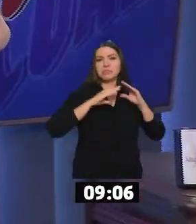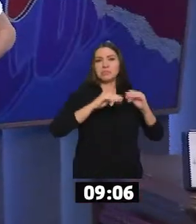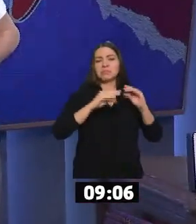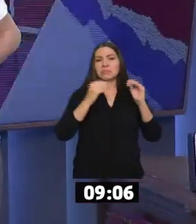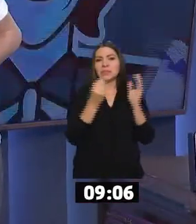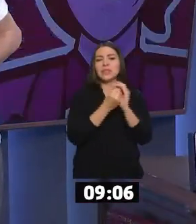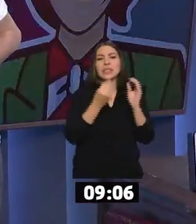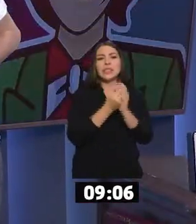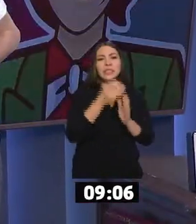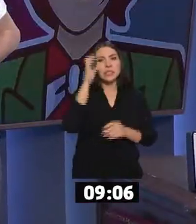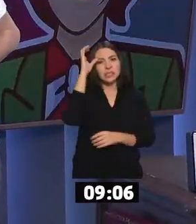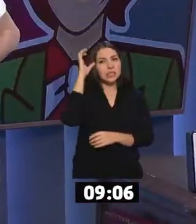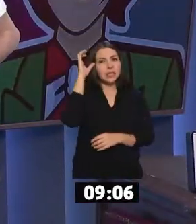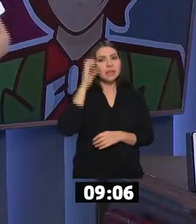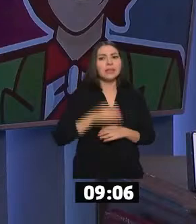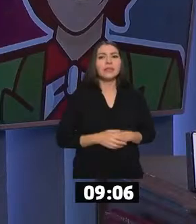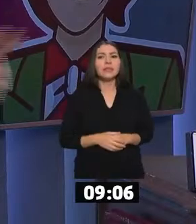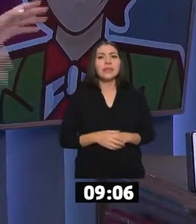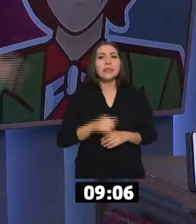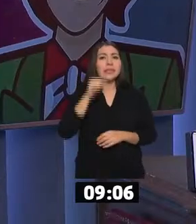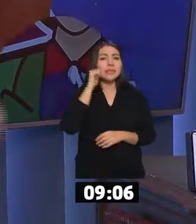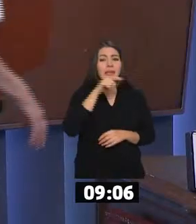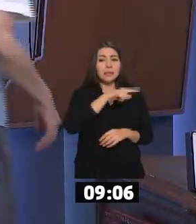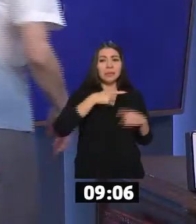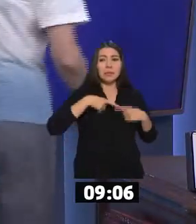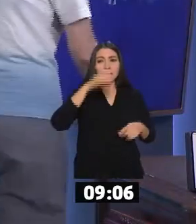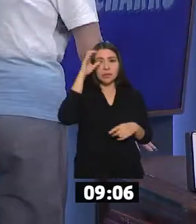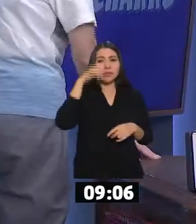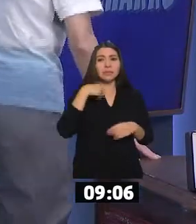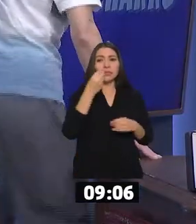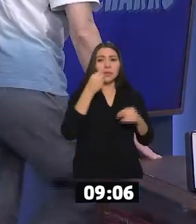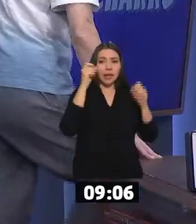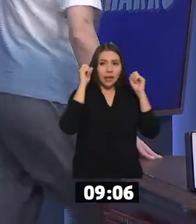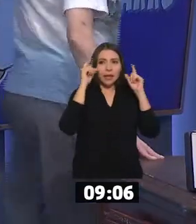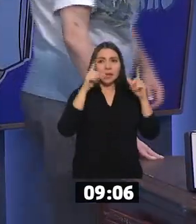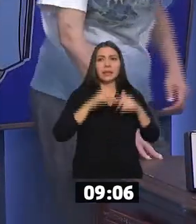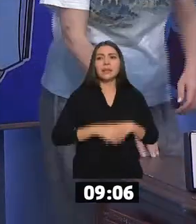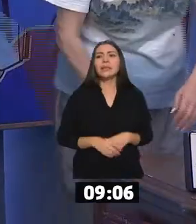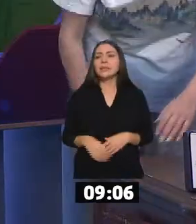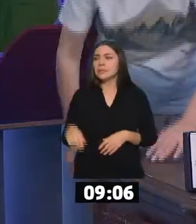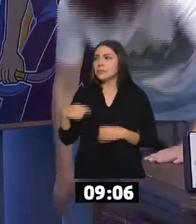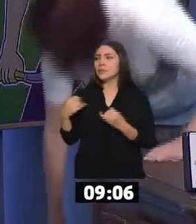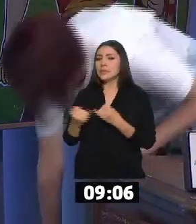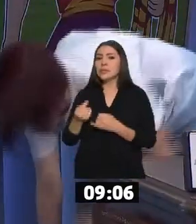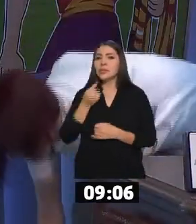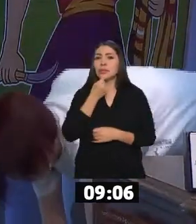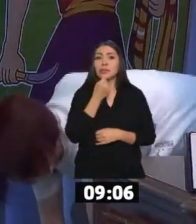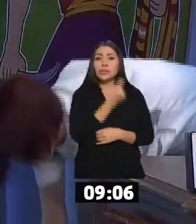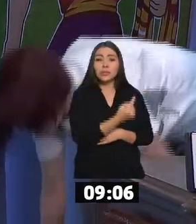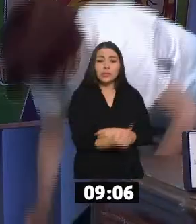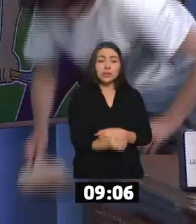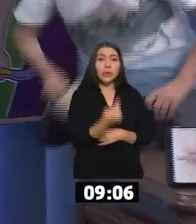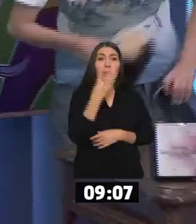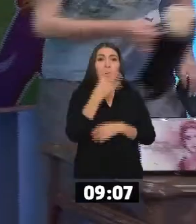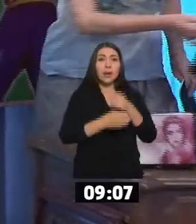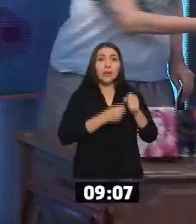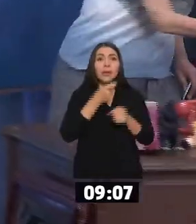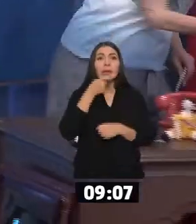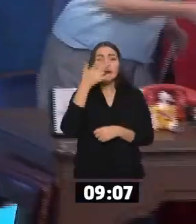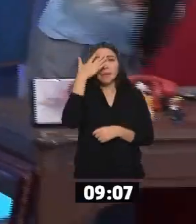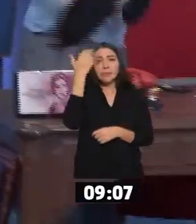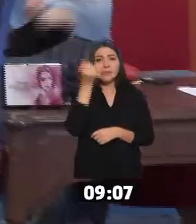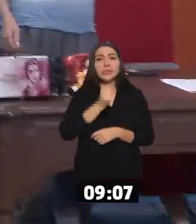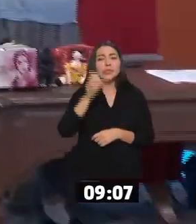yo siempre he admirado mucho a los chinos. Sí, yo también. Los niños chinos, a los 4 años ya hablan chino, señora. Ay, ¿Usted charro. qué sabe de chino?